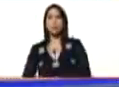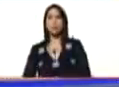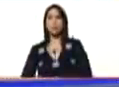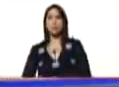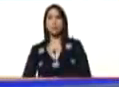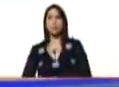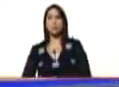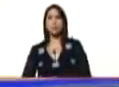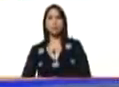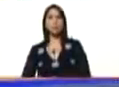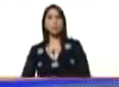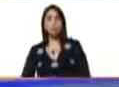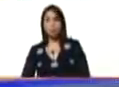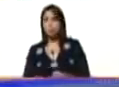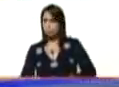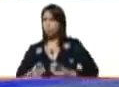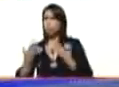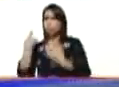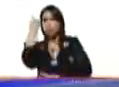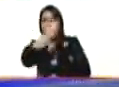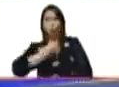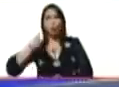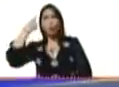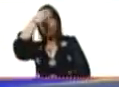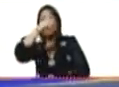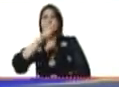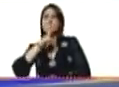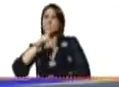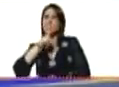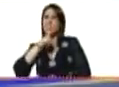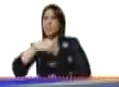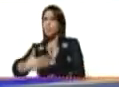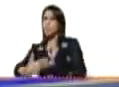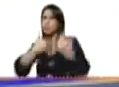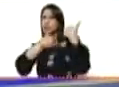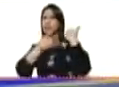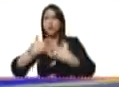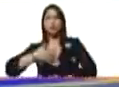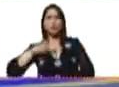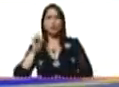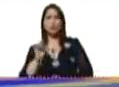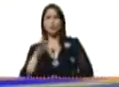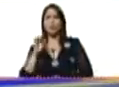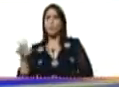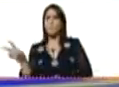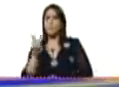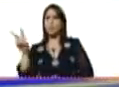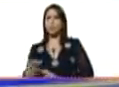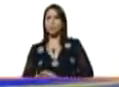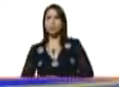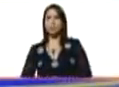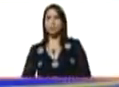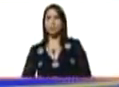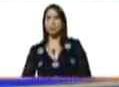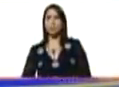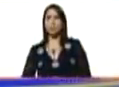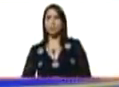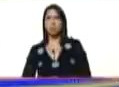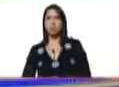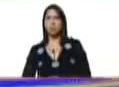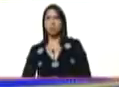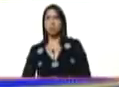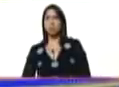Ponerle rostro a los responsables del sufrir venezolano, del sufrimiento de Venezuela. Y mientras